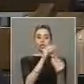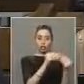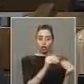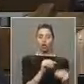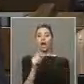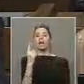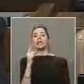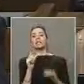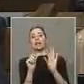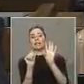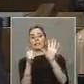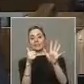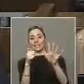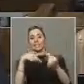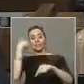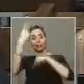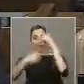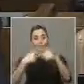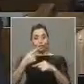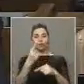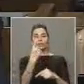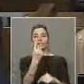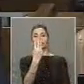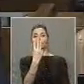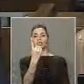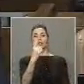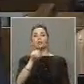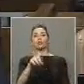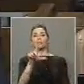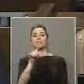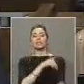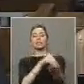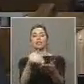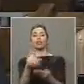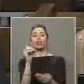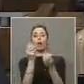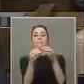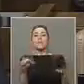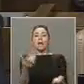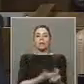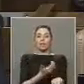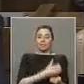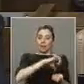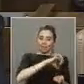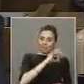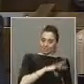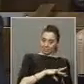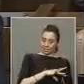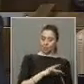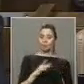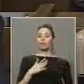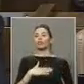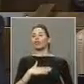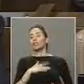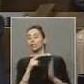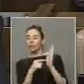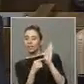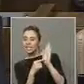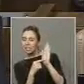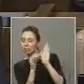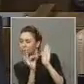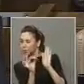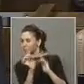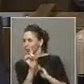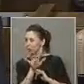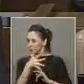131,7 millones de dólares a partir del sexto año. Y quiero, señor Presidente, relativizar esta cifra